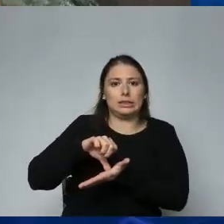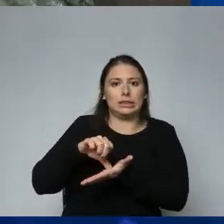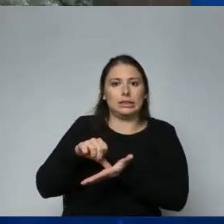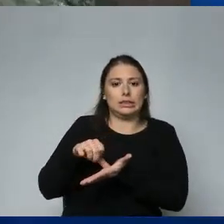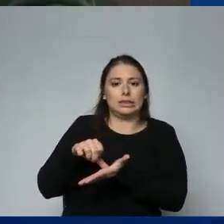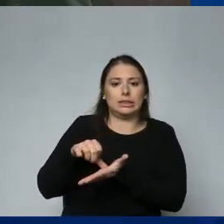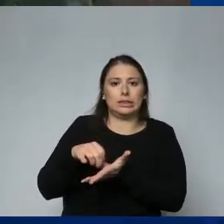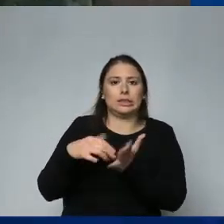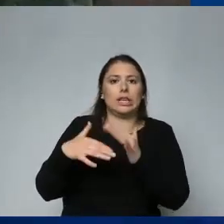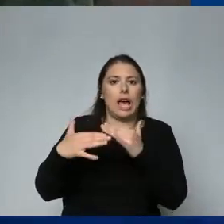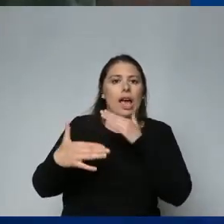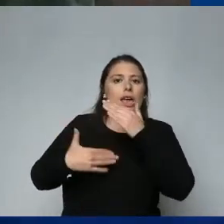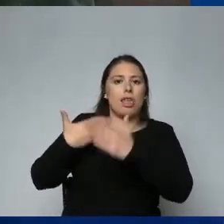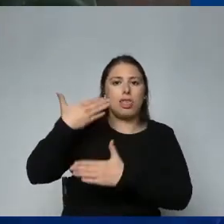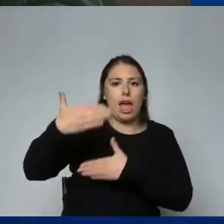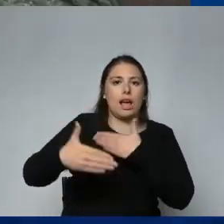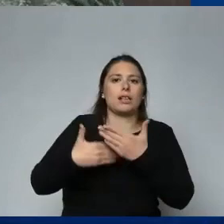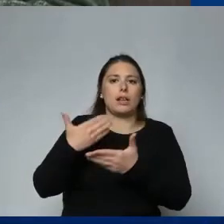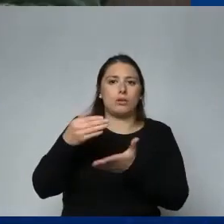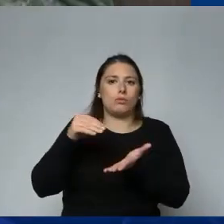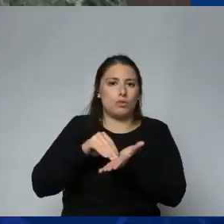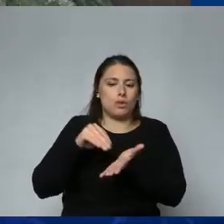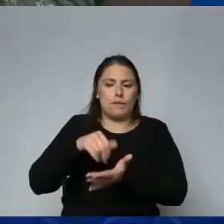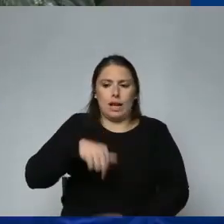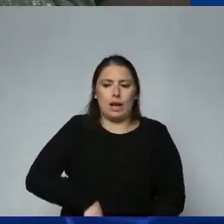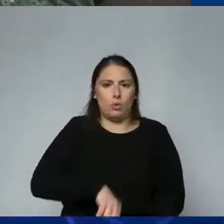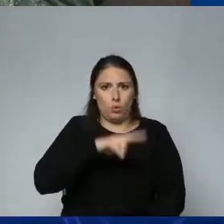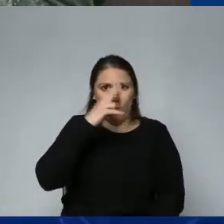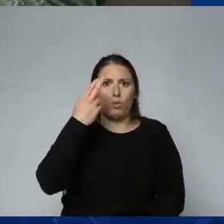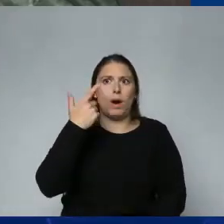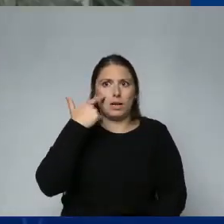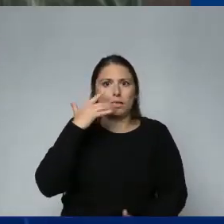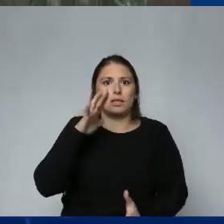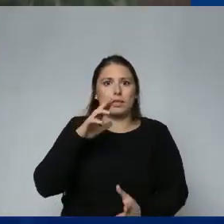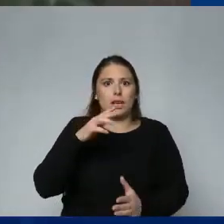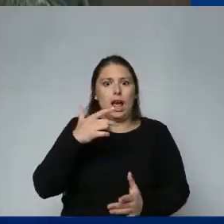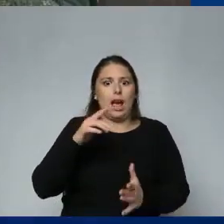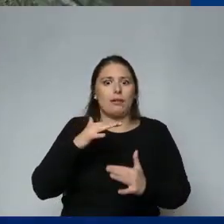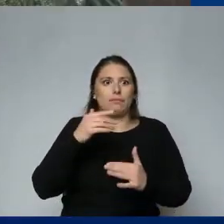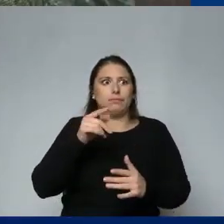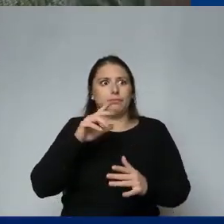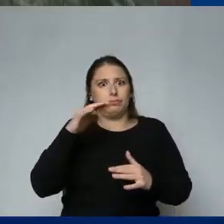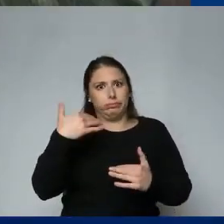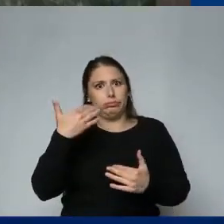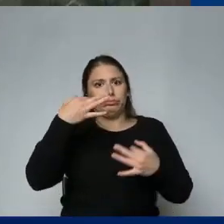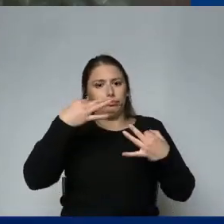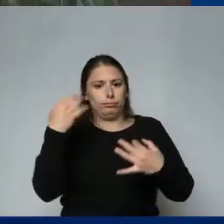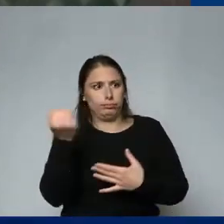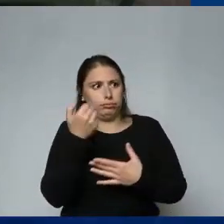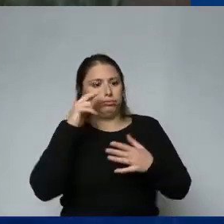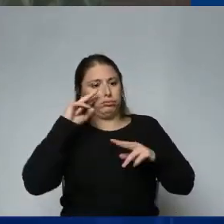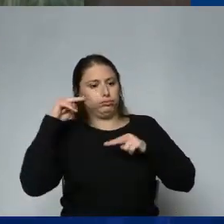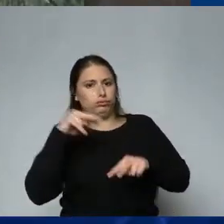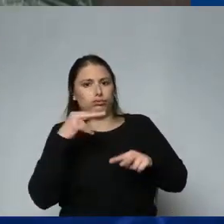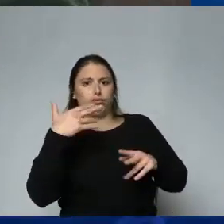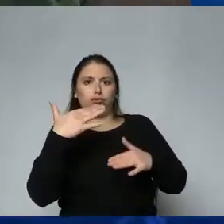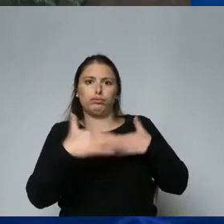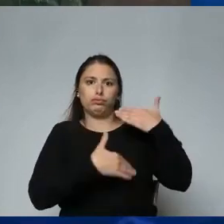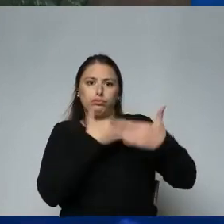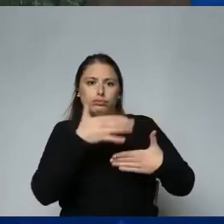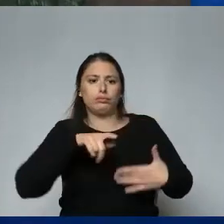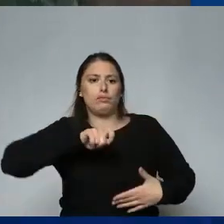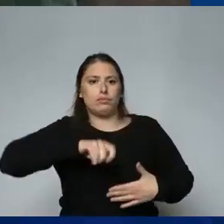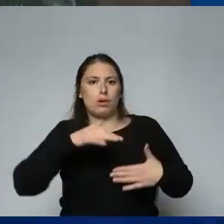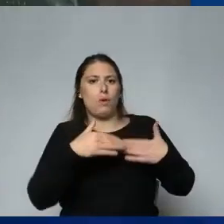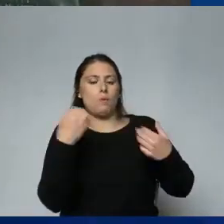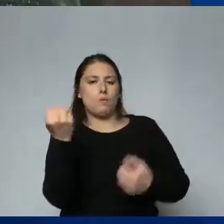que tienen un desarrollo, muchas veces Uruguay se precia de tener un desarrollo jurídico y jurisprudencial muy